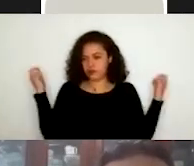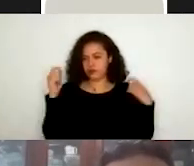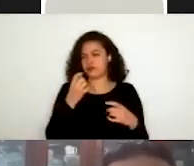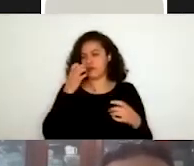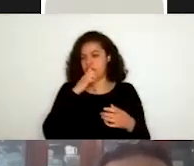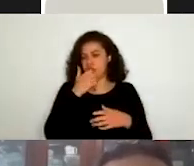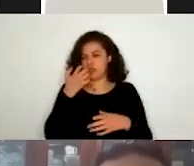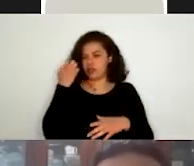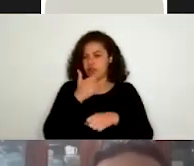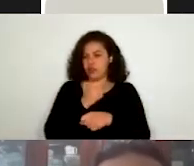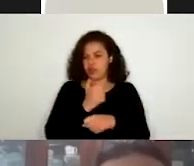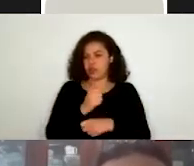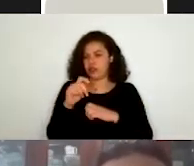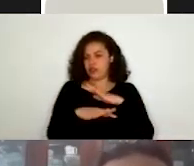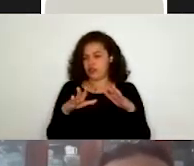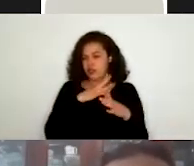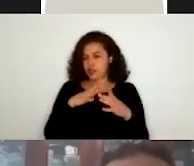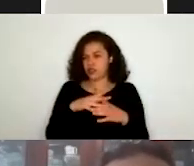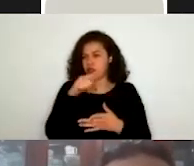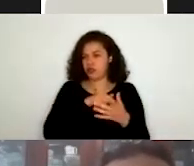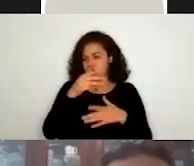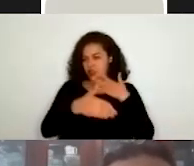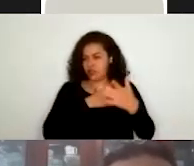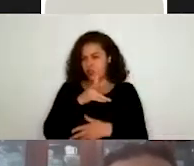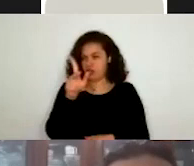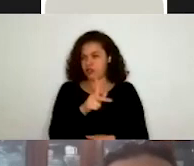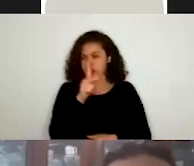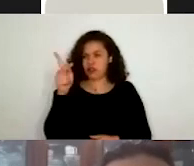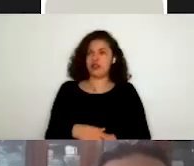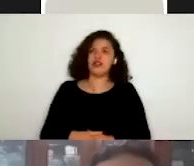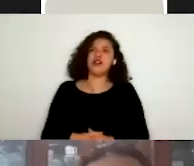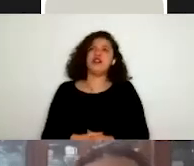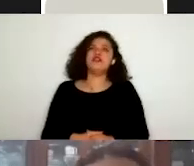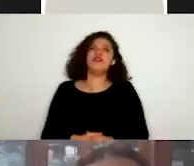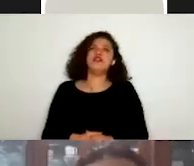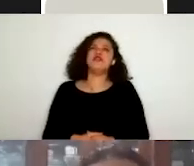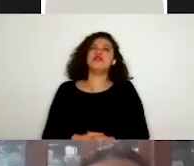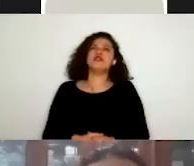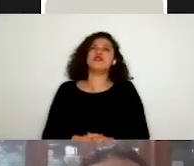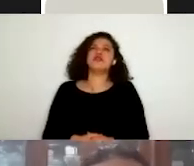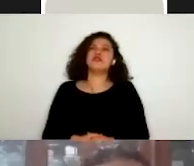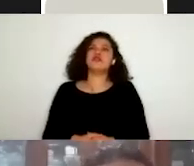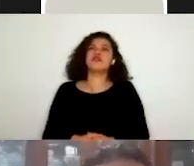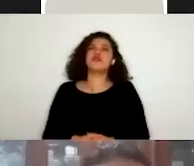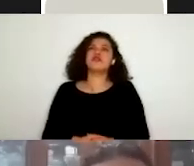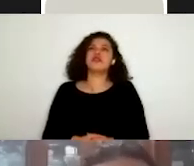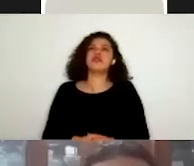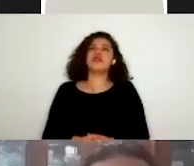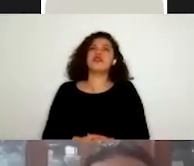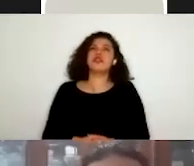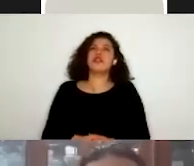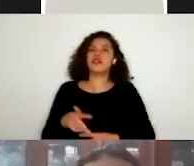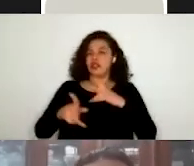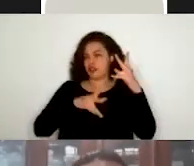básica, inmuebles destinados al servicio público, inmuebles destinados a vivienda multifamiliar